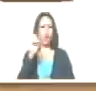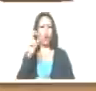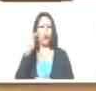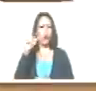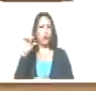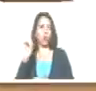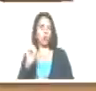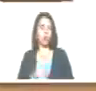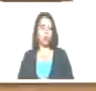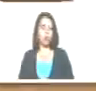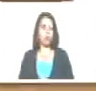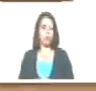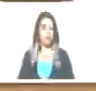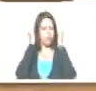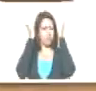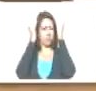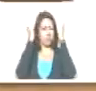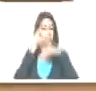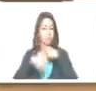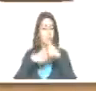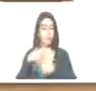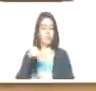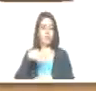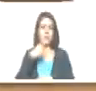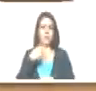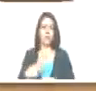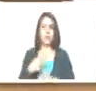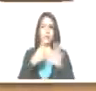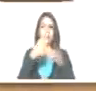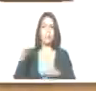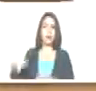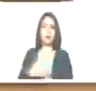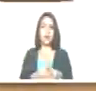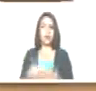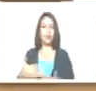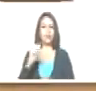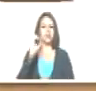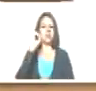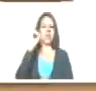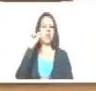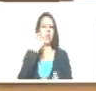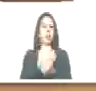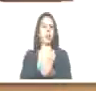Y el maíz africano de Luis Herrera, 100 millones de dólares, preso, cero, ni uno.